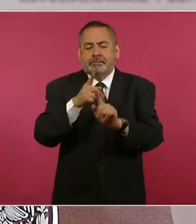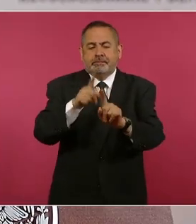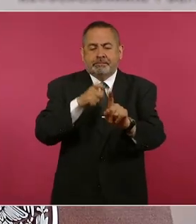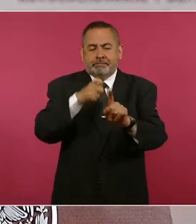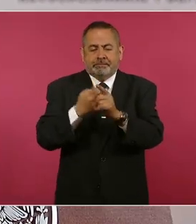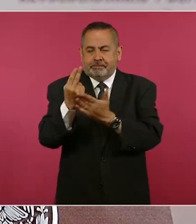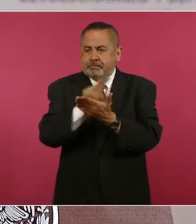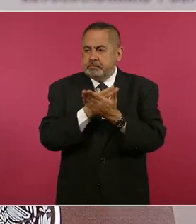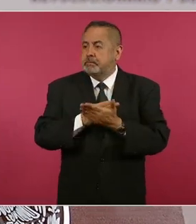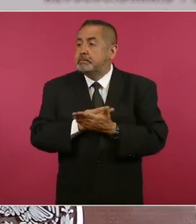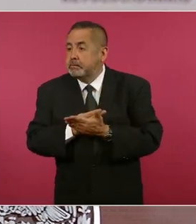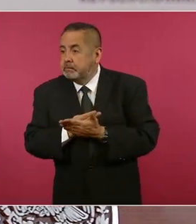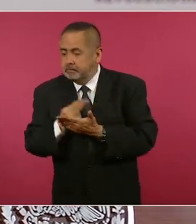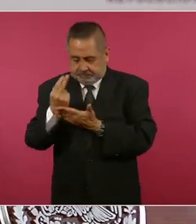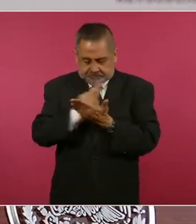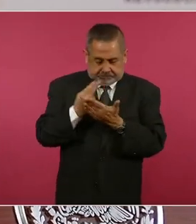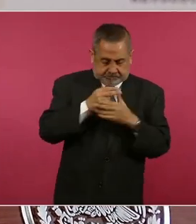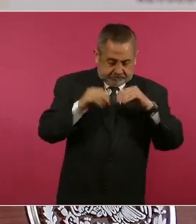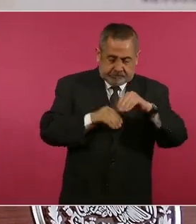y a